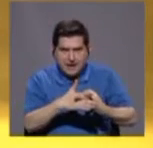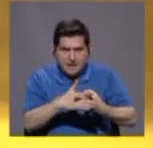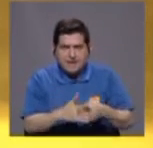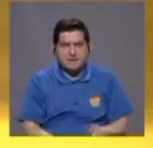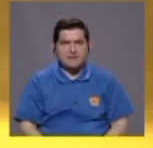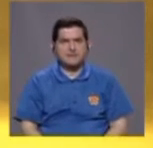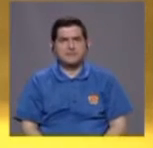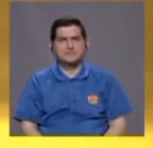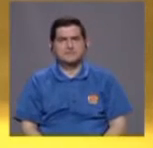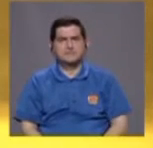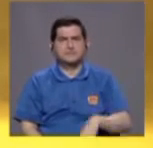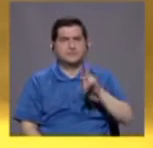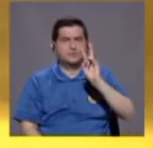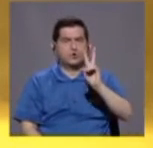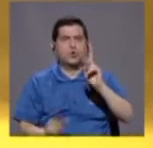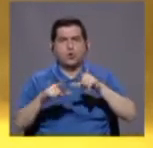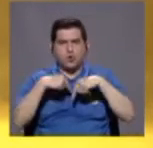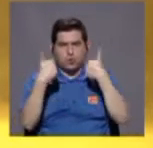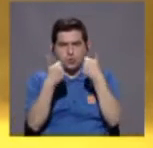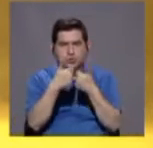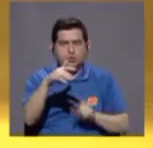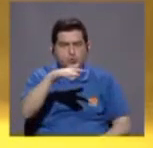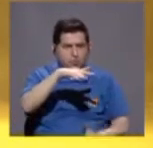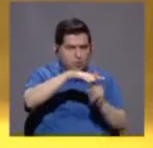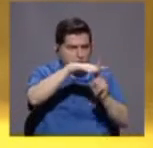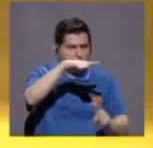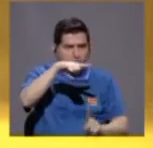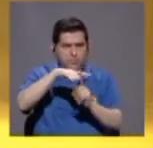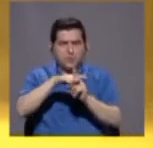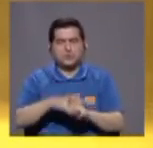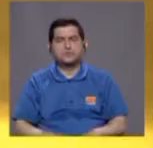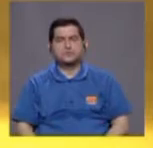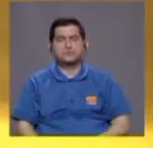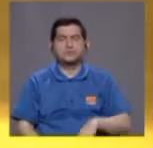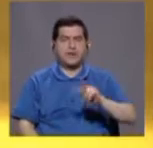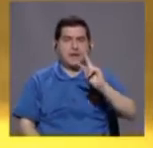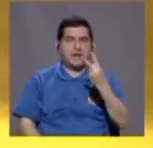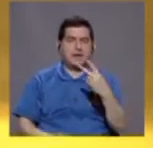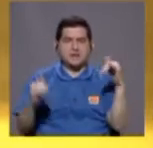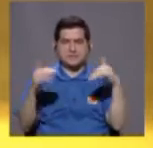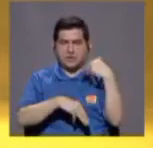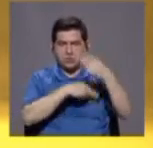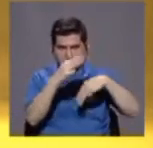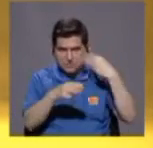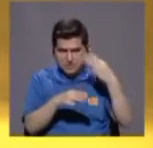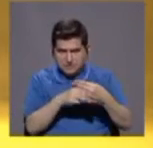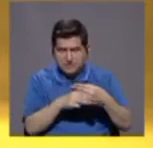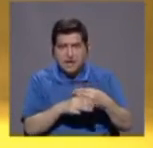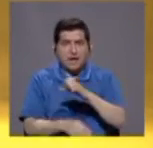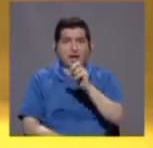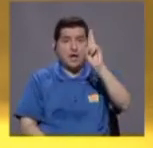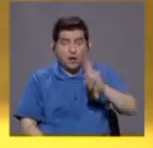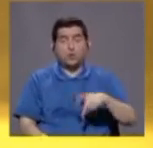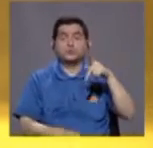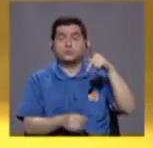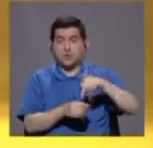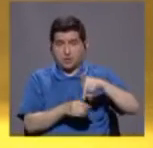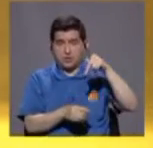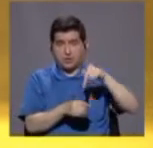los dos grupos que aparecen en la Segunda Guerra Mundial, aunque Costa Rica, bueno, sí, Costa Rica